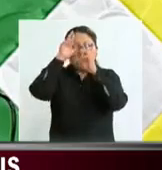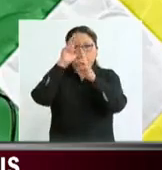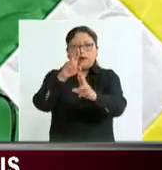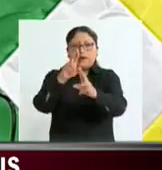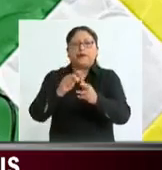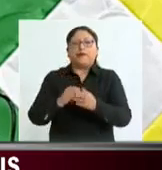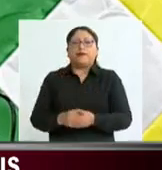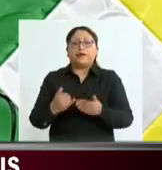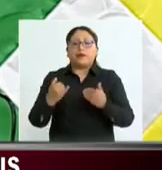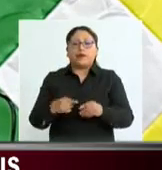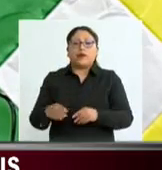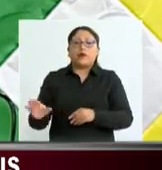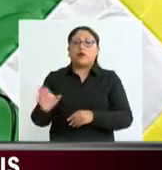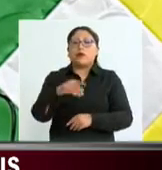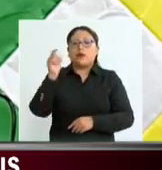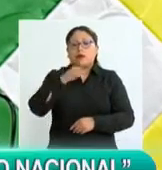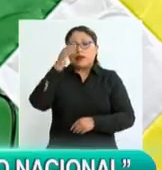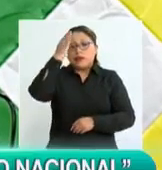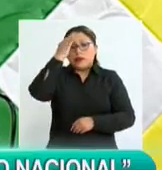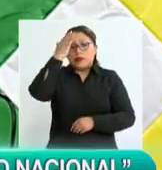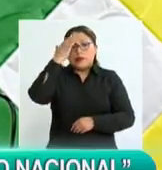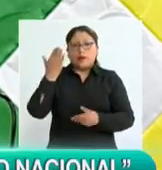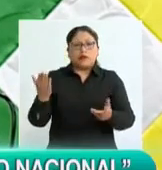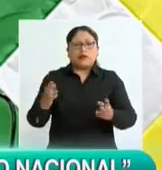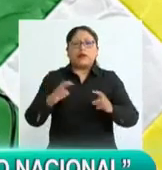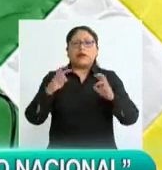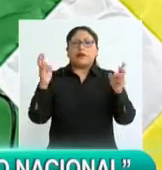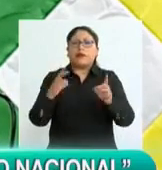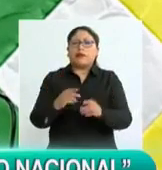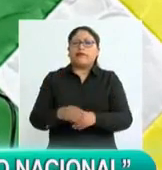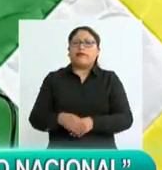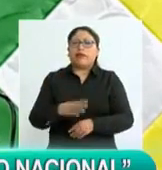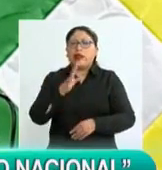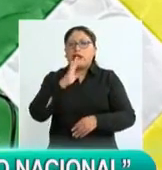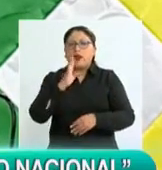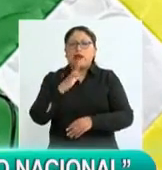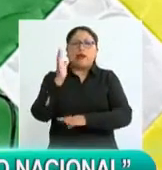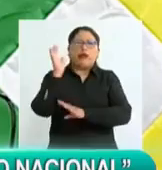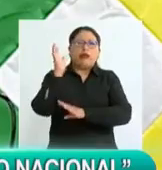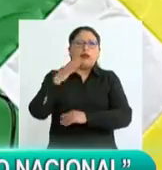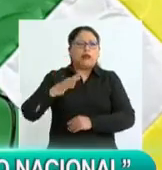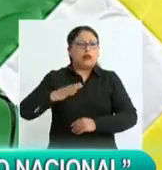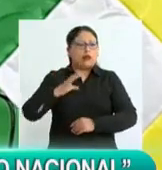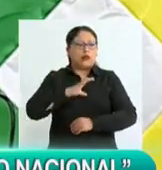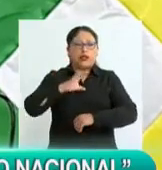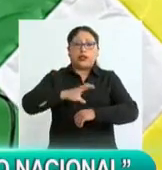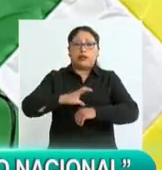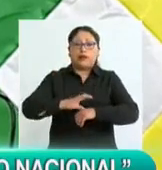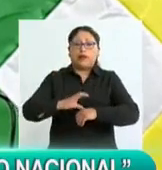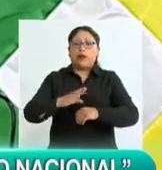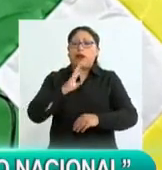para conocimiento del pueblo boliviano, a mostrar este tipo de declaraciones a las que hago referencia.